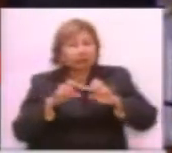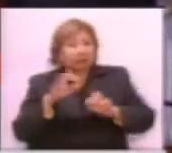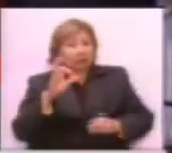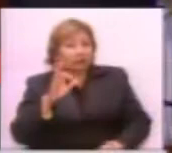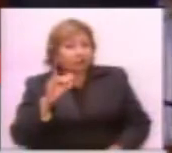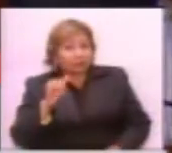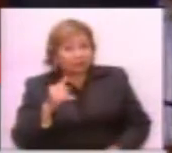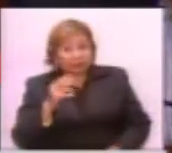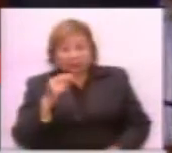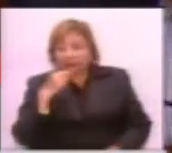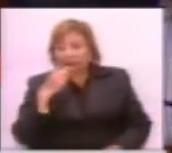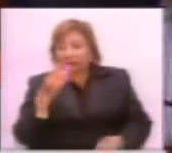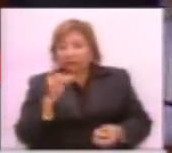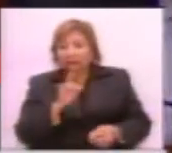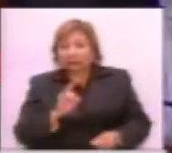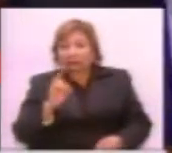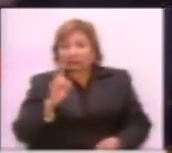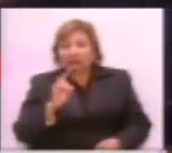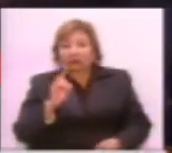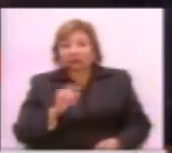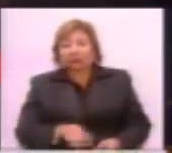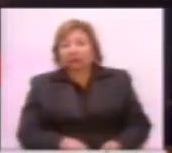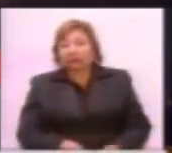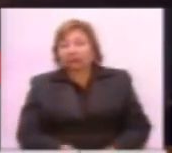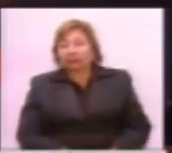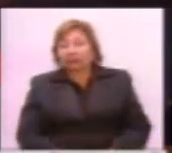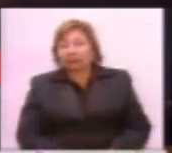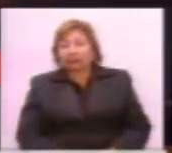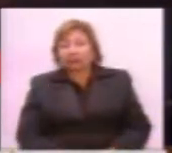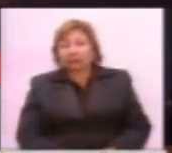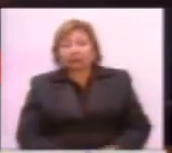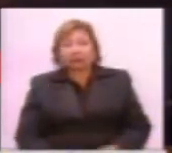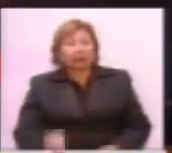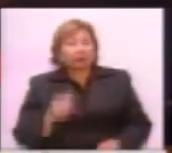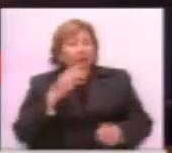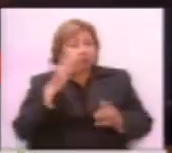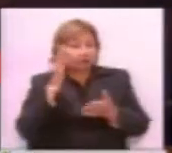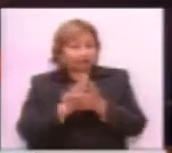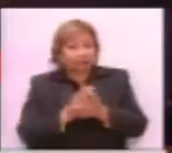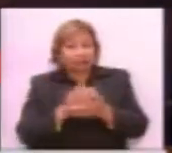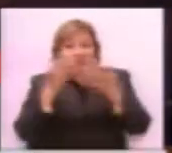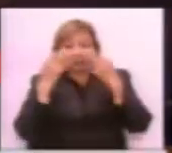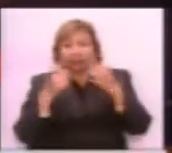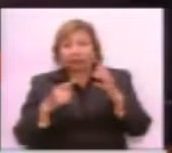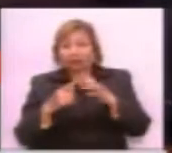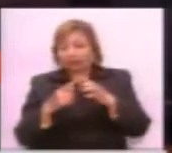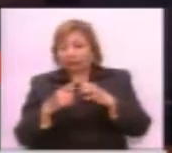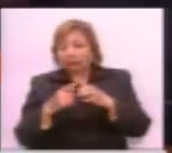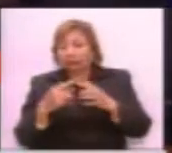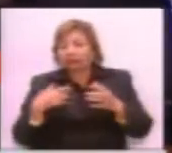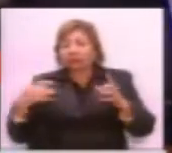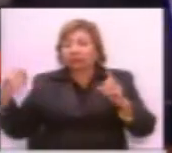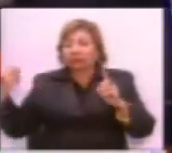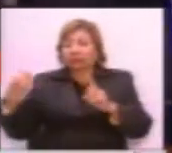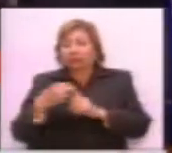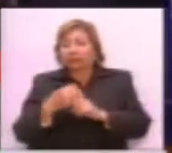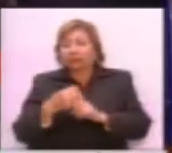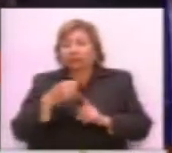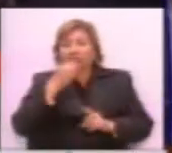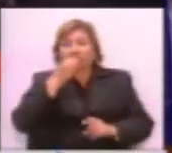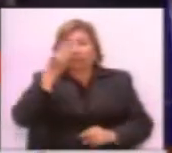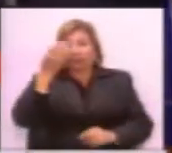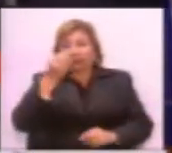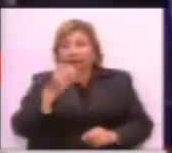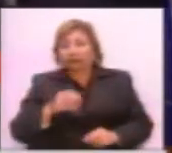fujimoristas, utilizando a personas que han sido sentenciadas por terrorismo, me atacaron y me difamaron